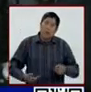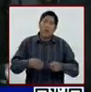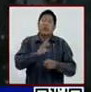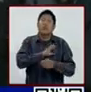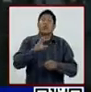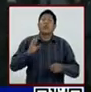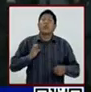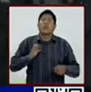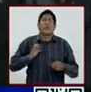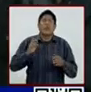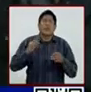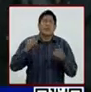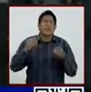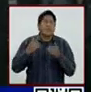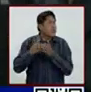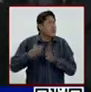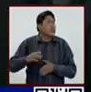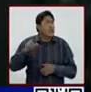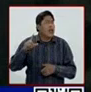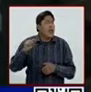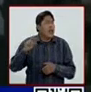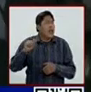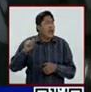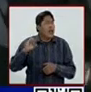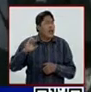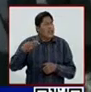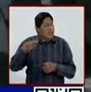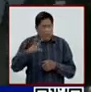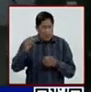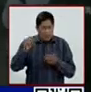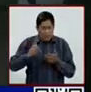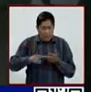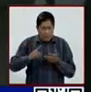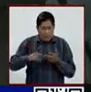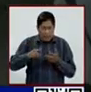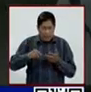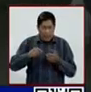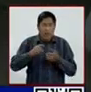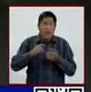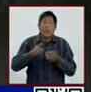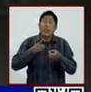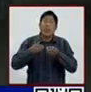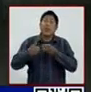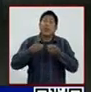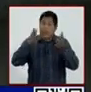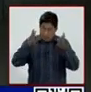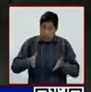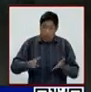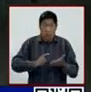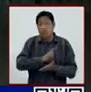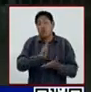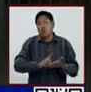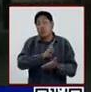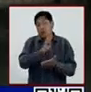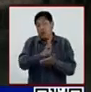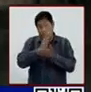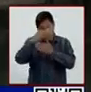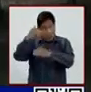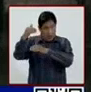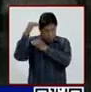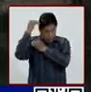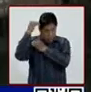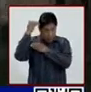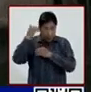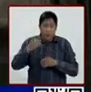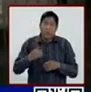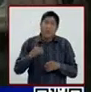comité cívico Jorge Fernando larage como también de El rector de la Universidad Autónoma Gabriel René Moreno